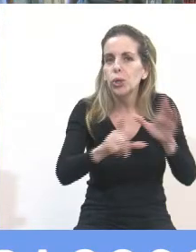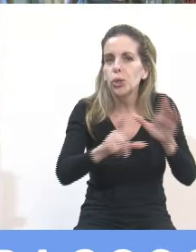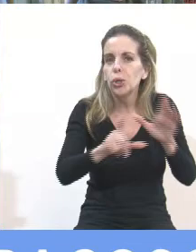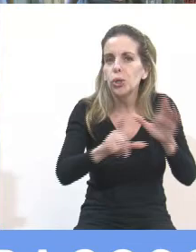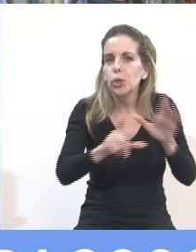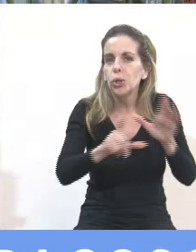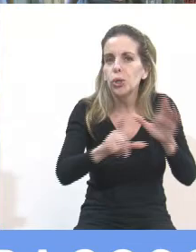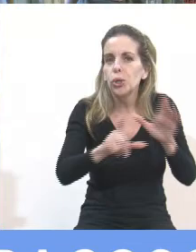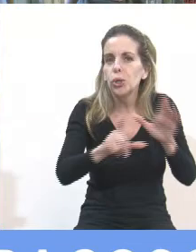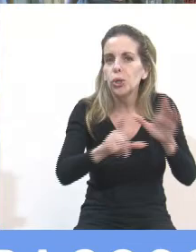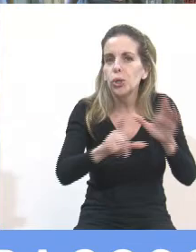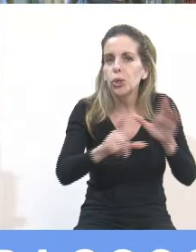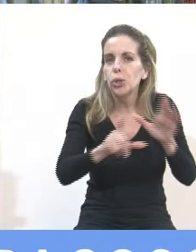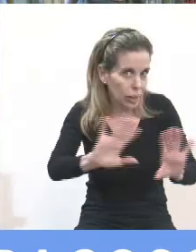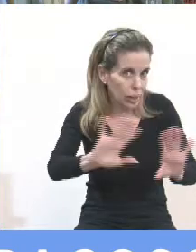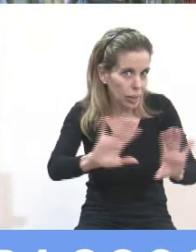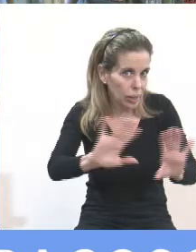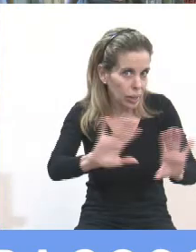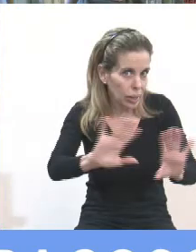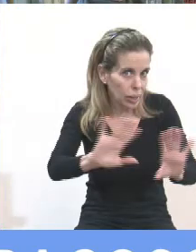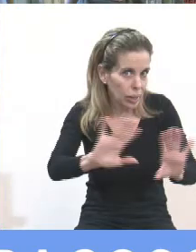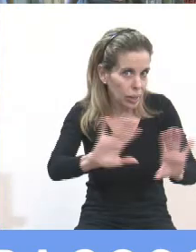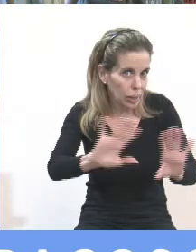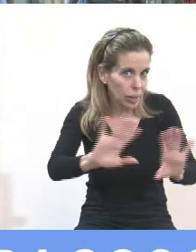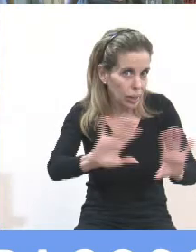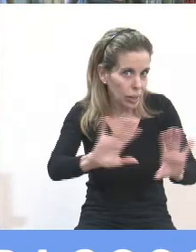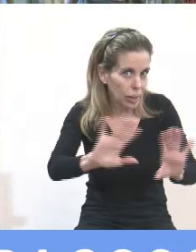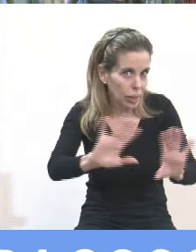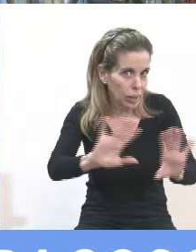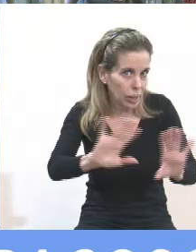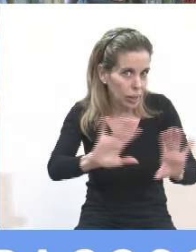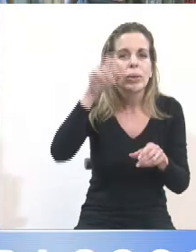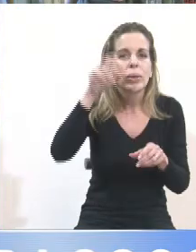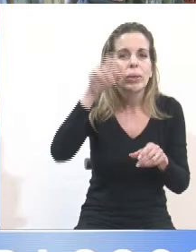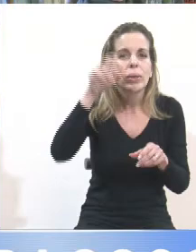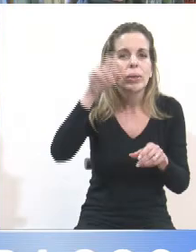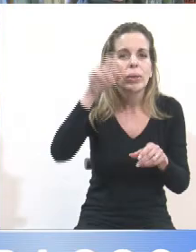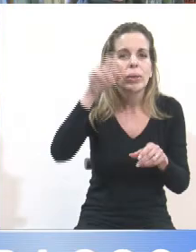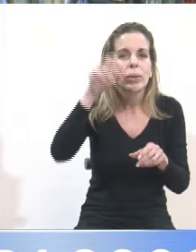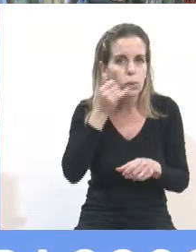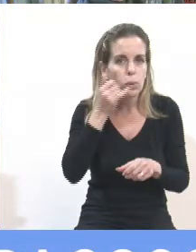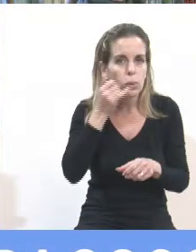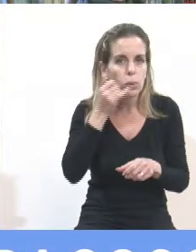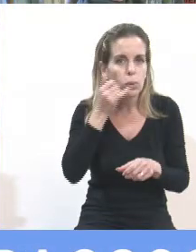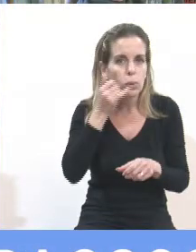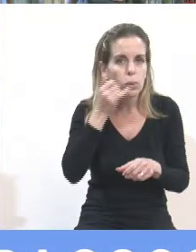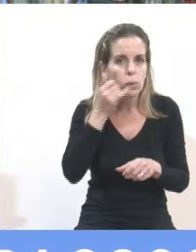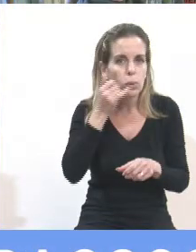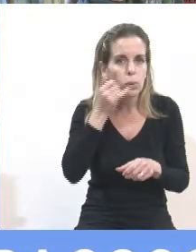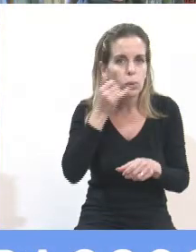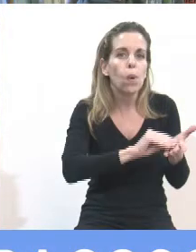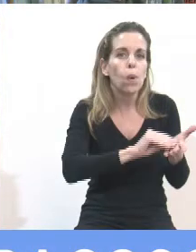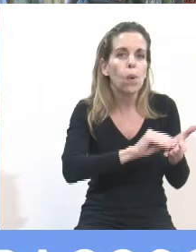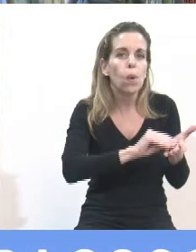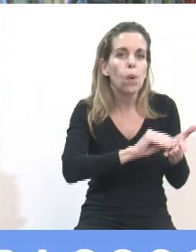terminar un caso de la provincia de La Pampa. Un minuto, señora presidenta, que hoy hablé con el defensor de niñas, niñas